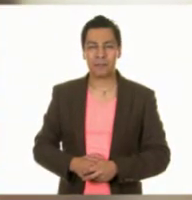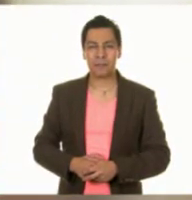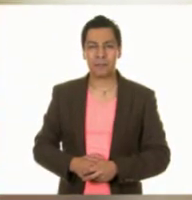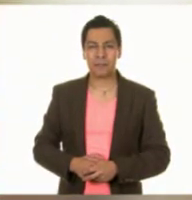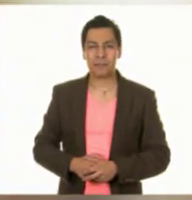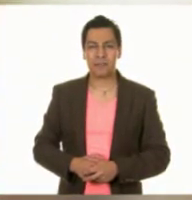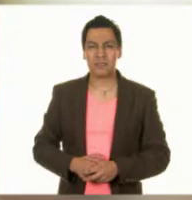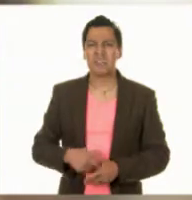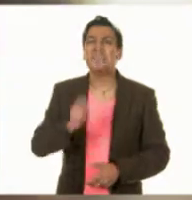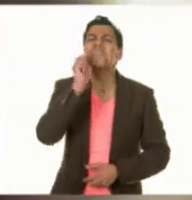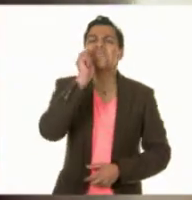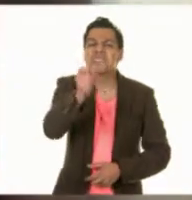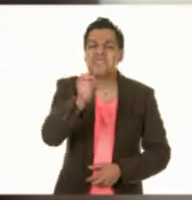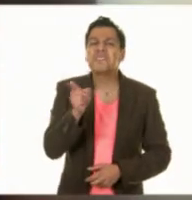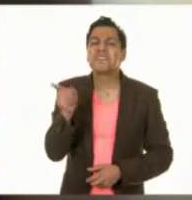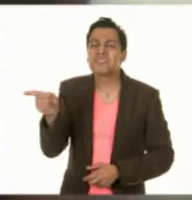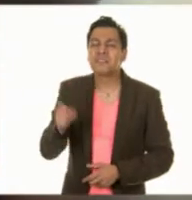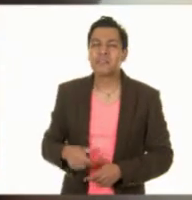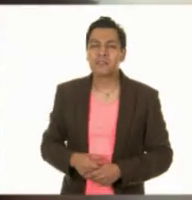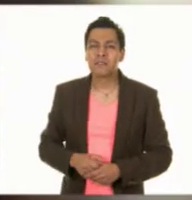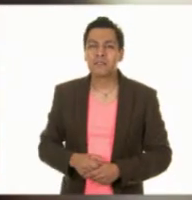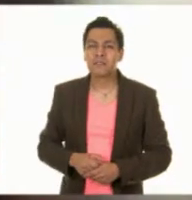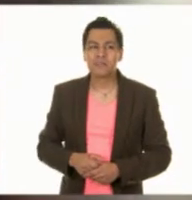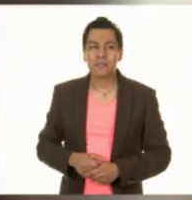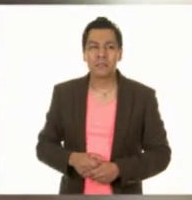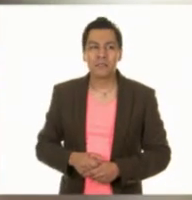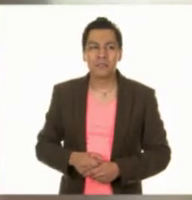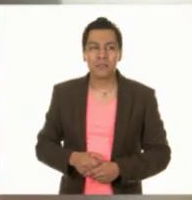¿Qué es eso, Kiki?